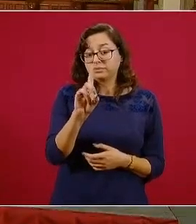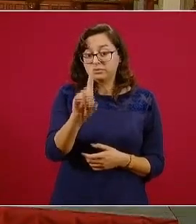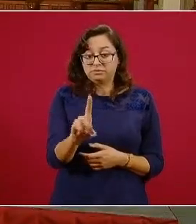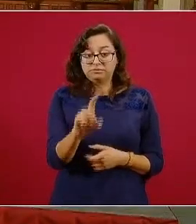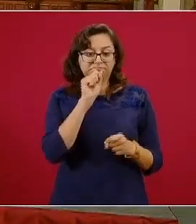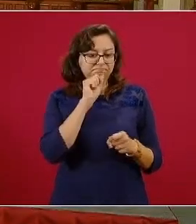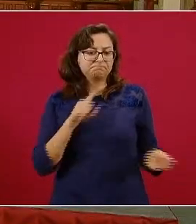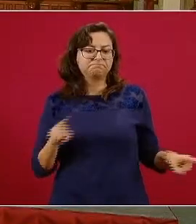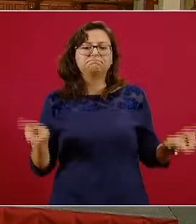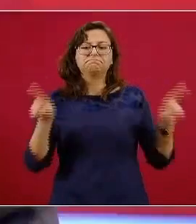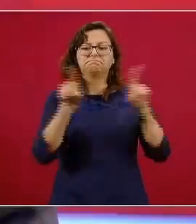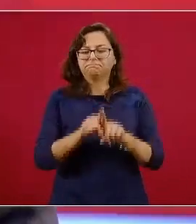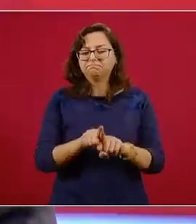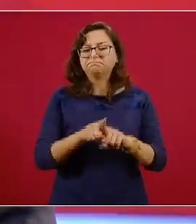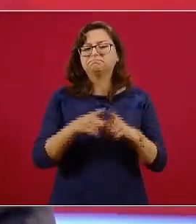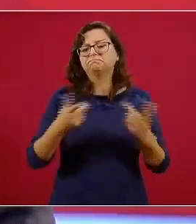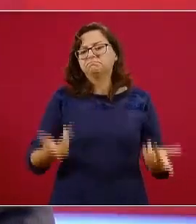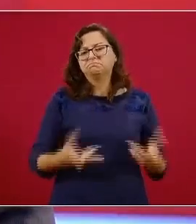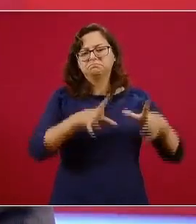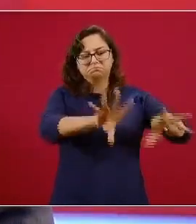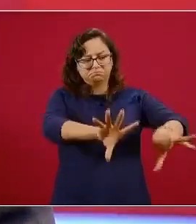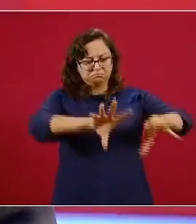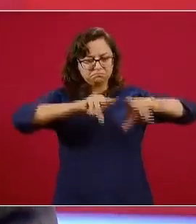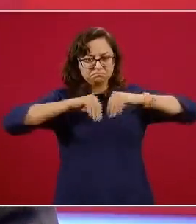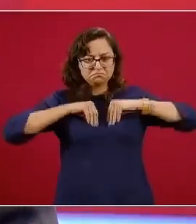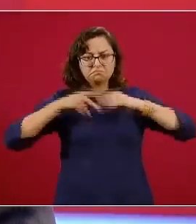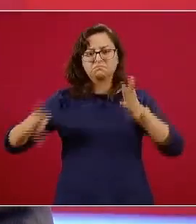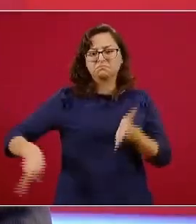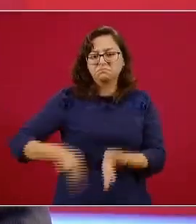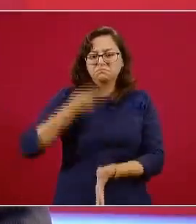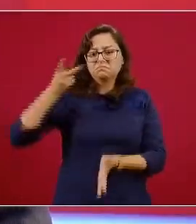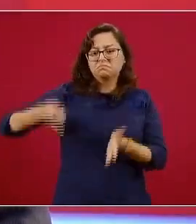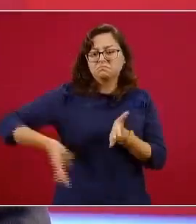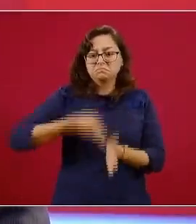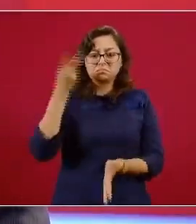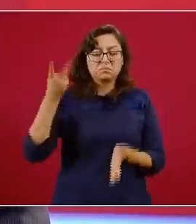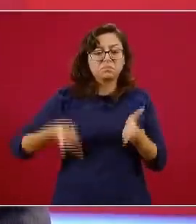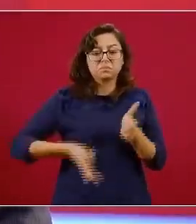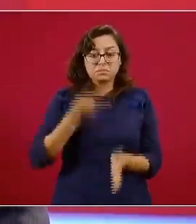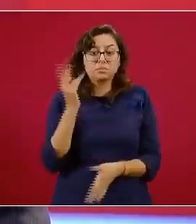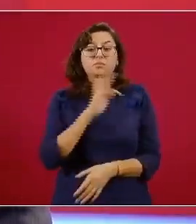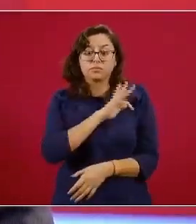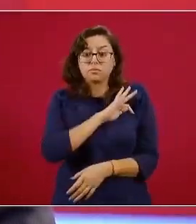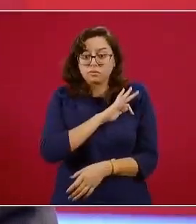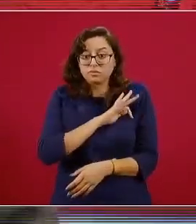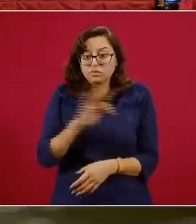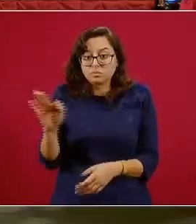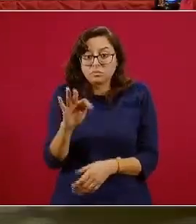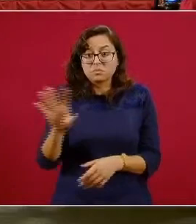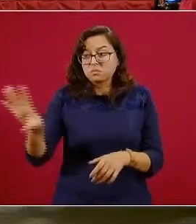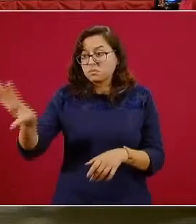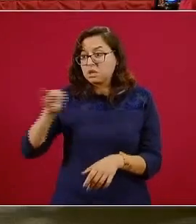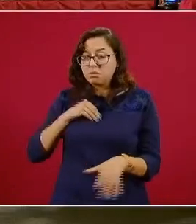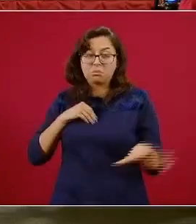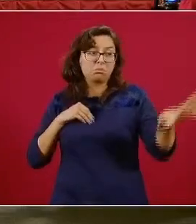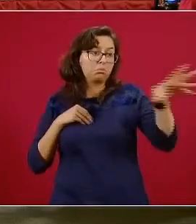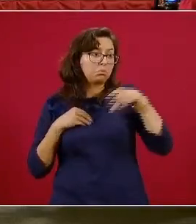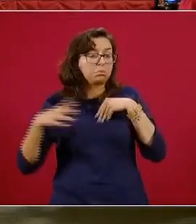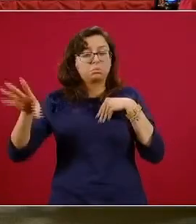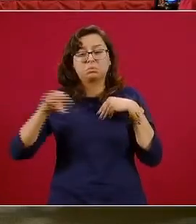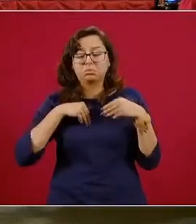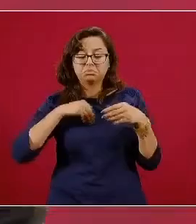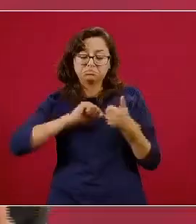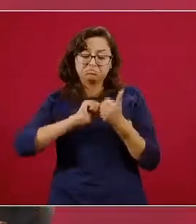se infectan o nos infectamos una o varias veces de los virus influenza, la gran